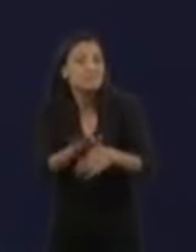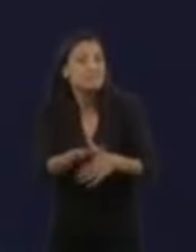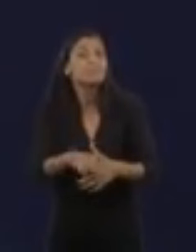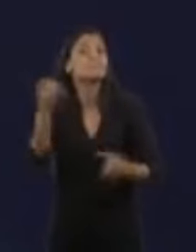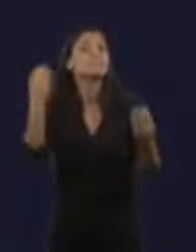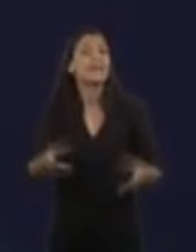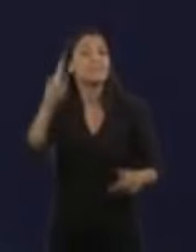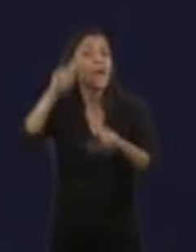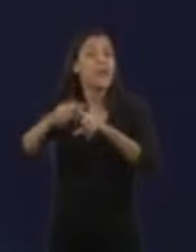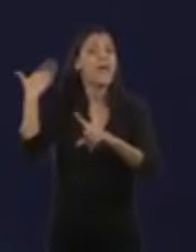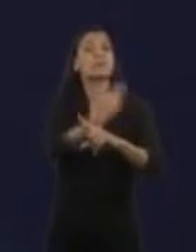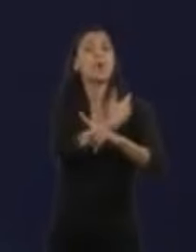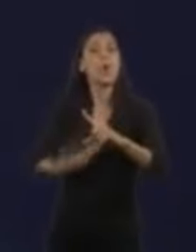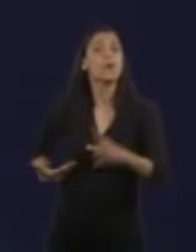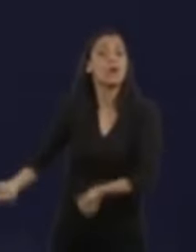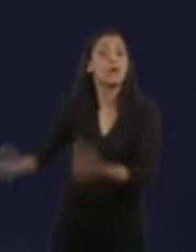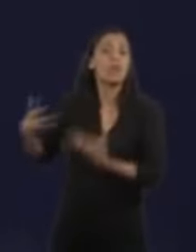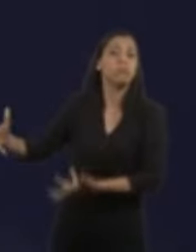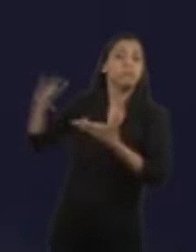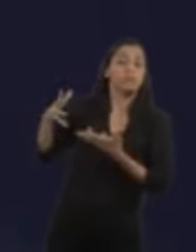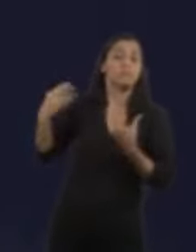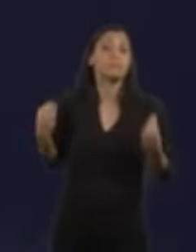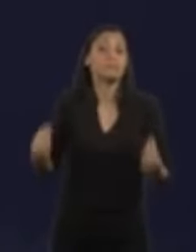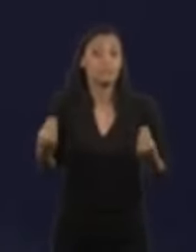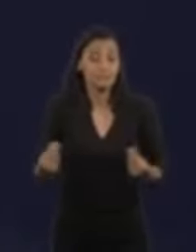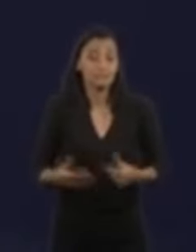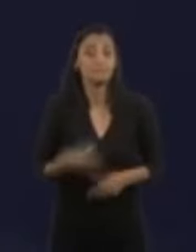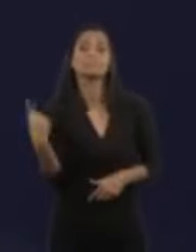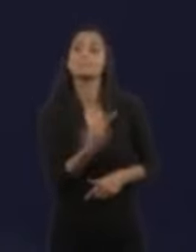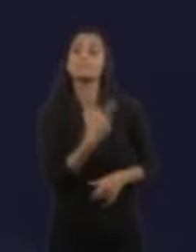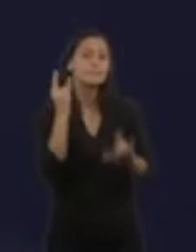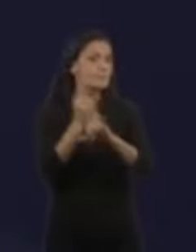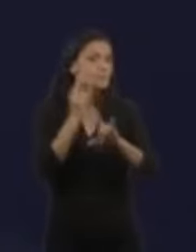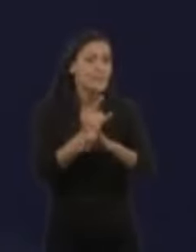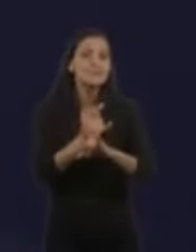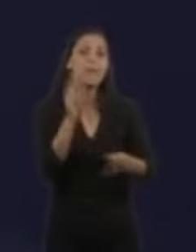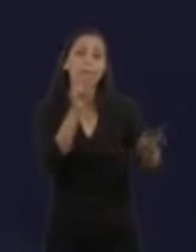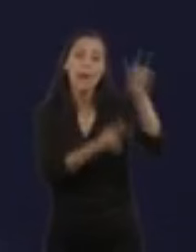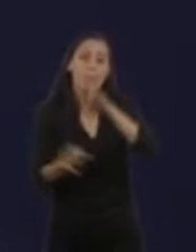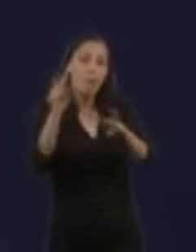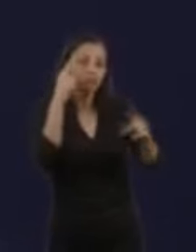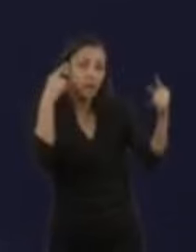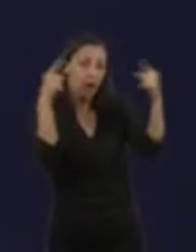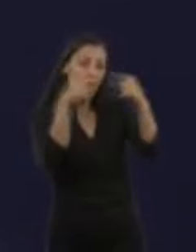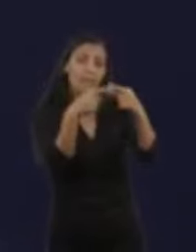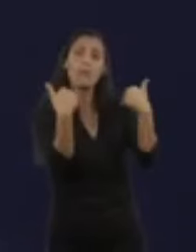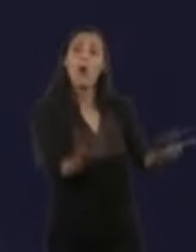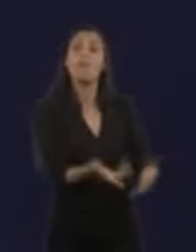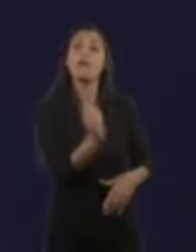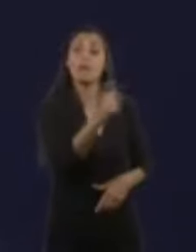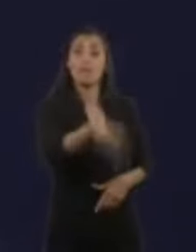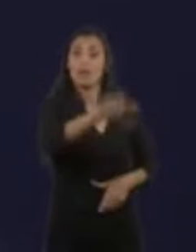previa a la Asunción y eh siempre estamos en línea conseguir el mandato de la gente